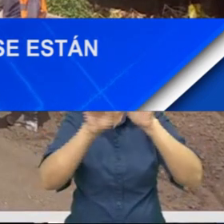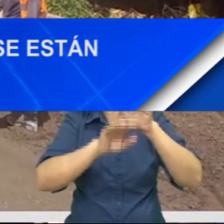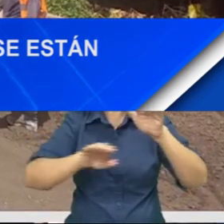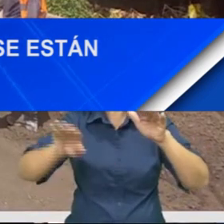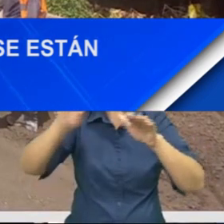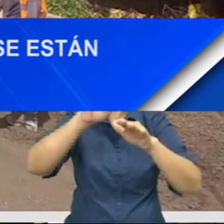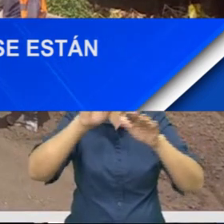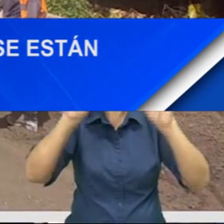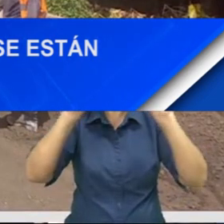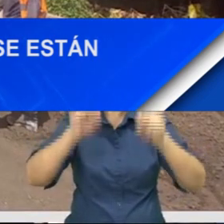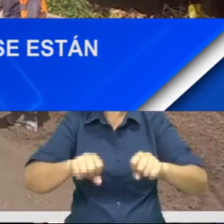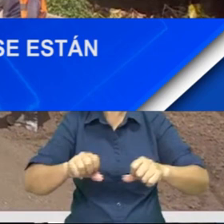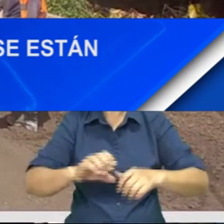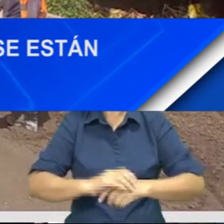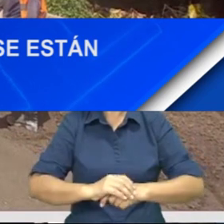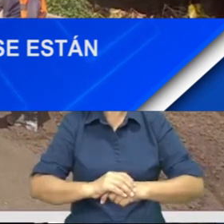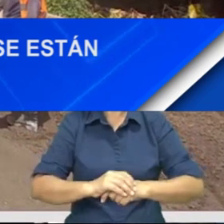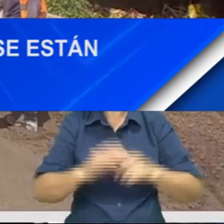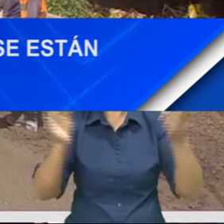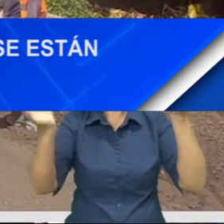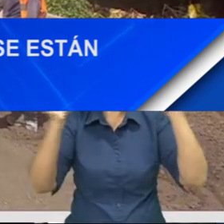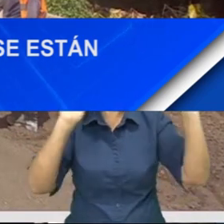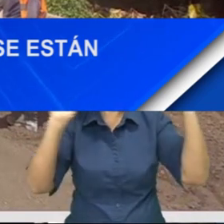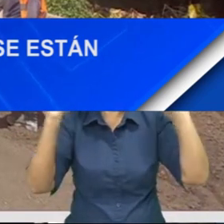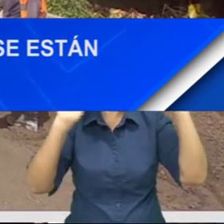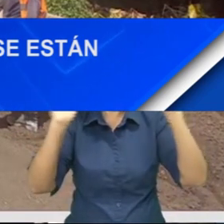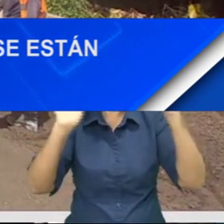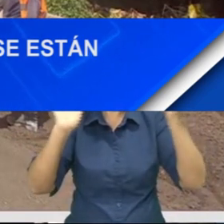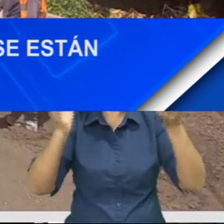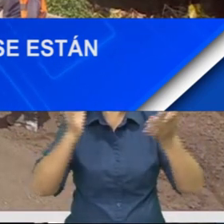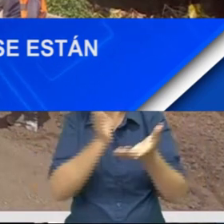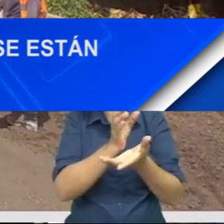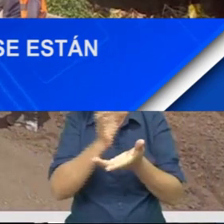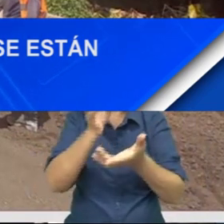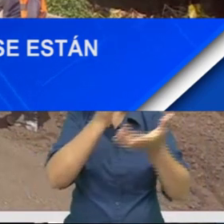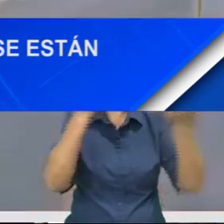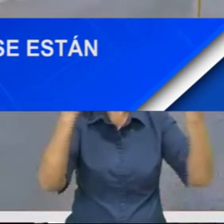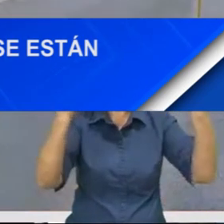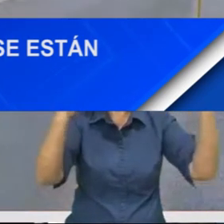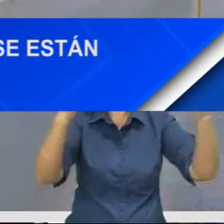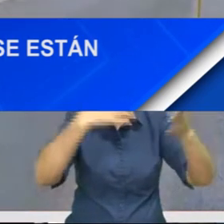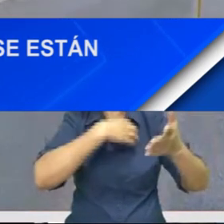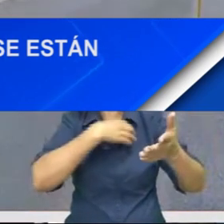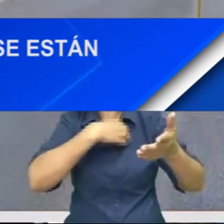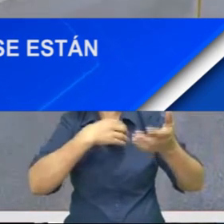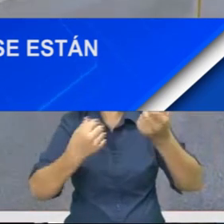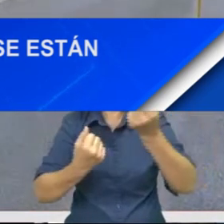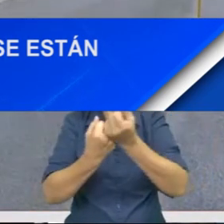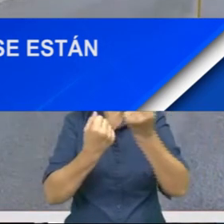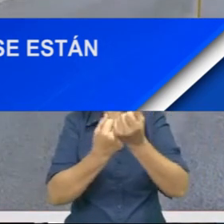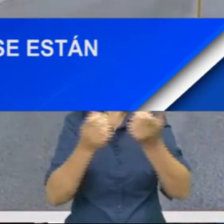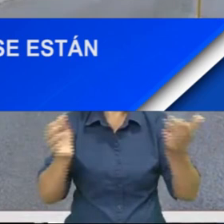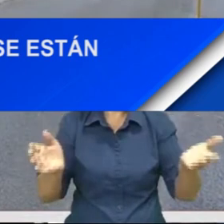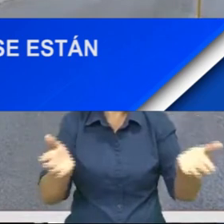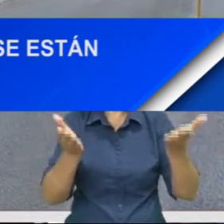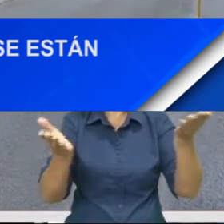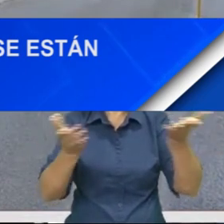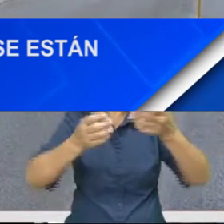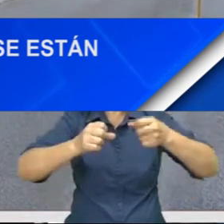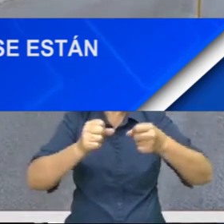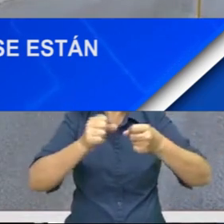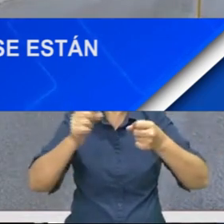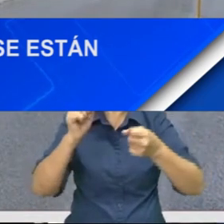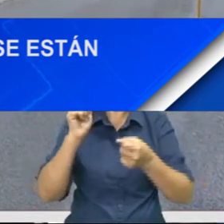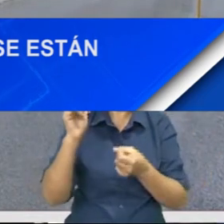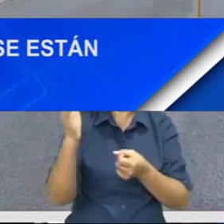directos. Esto significa aproximadamente unos 48.000 empleos generales,